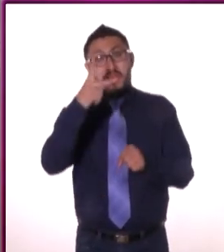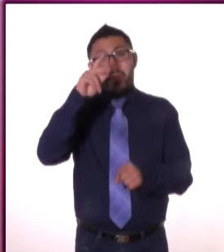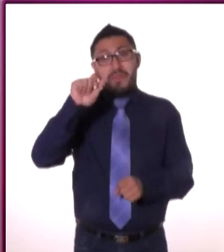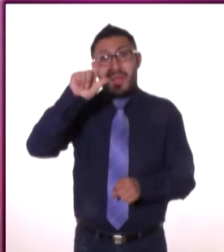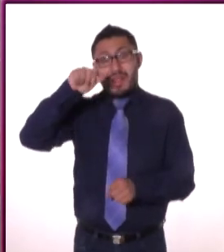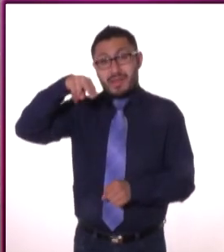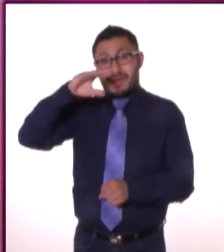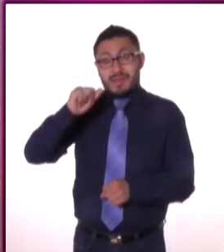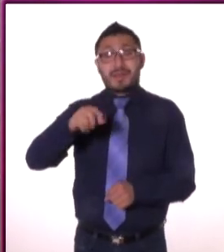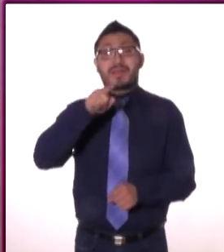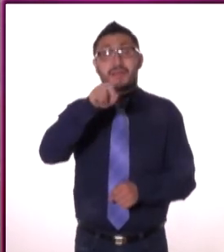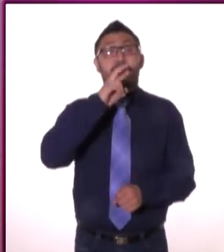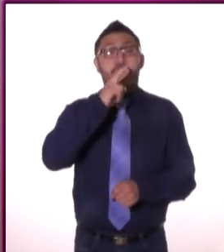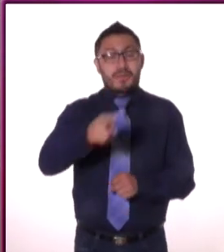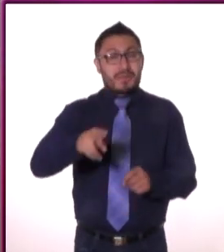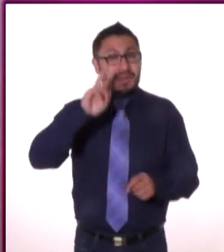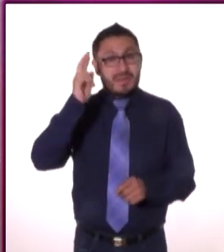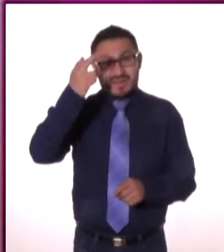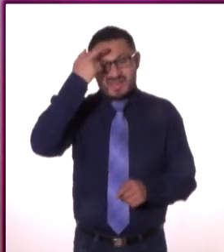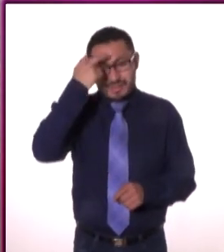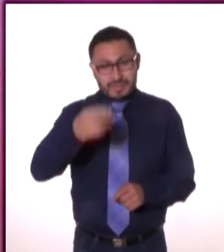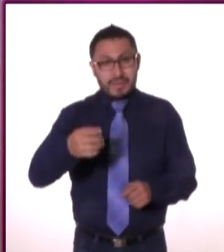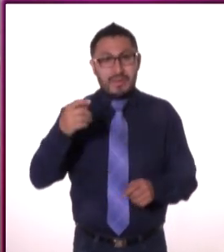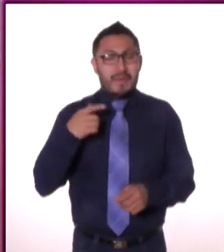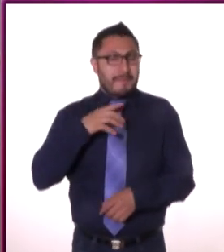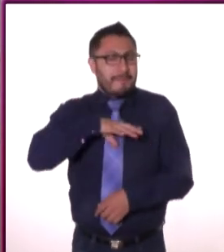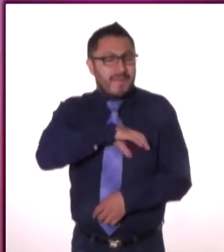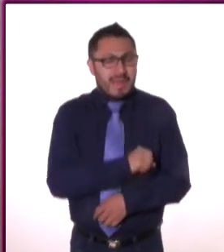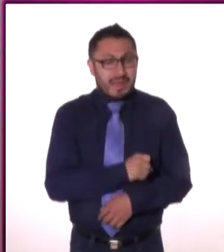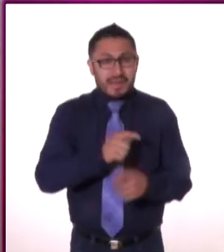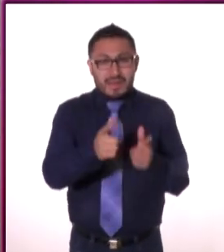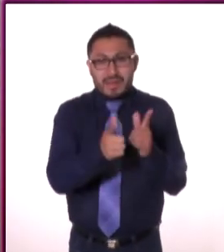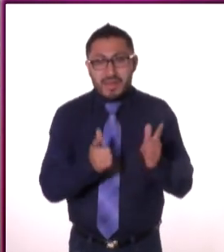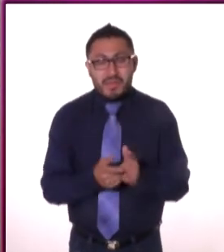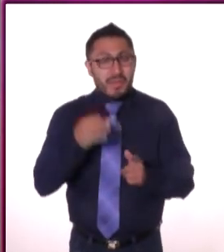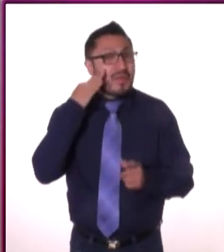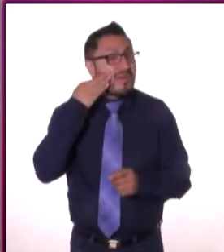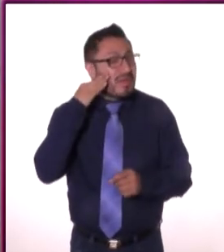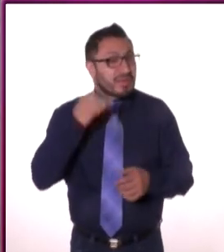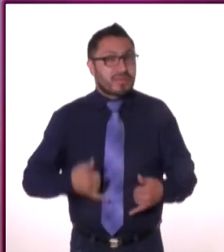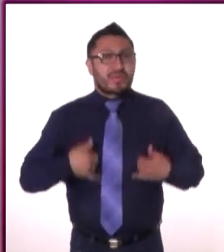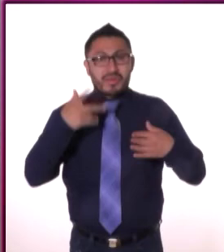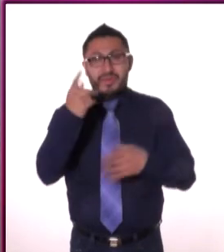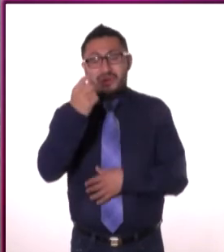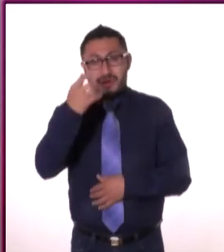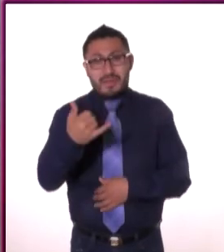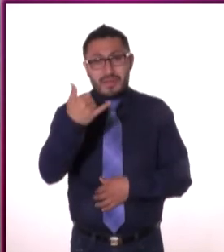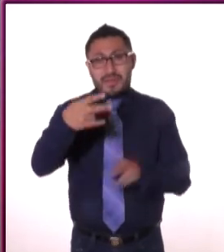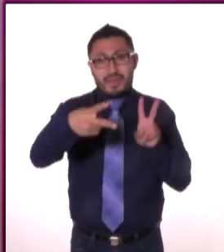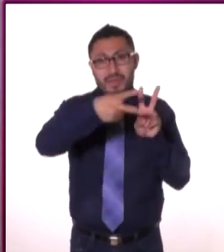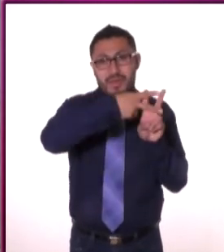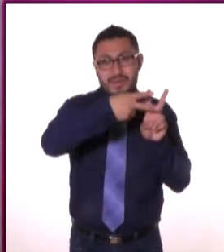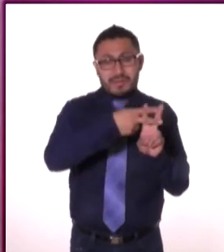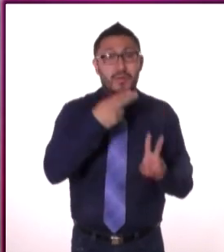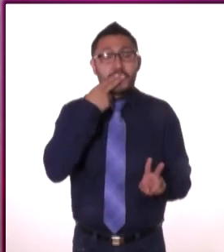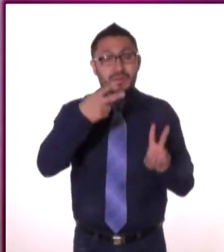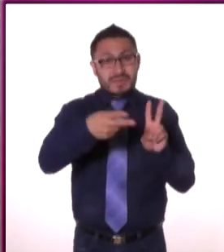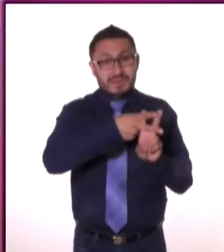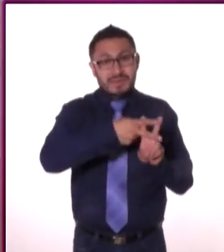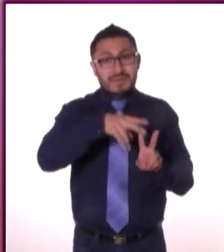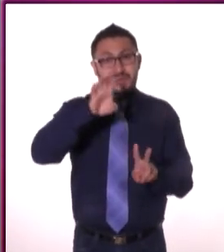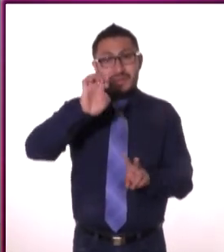palanca? Para enviarnos tu respuesta, no olvides darle me encanta en Facebook al grupo de Jóvenes en TV y utilizar nuestro hashtag